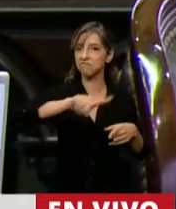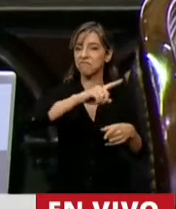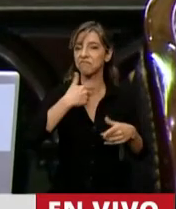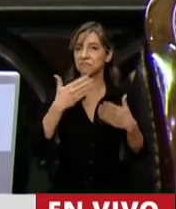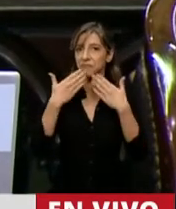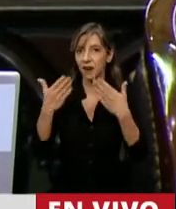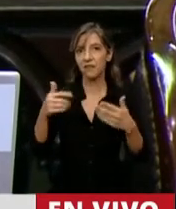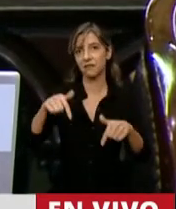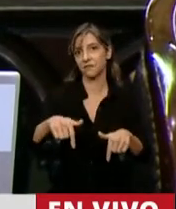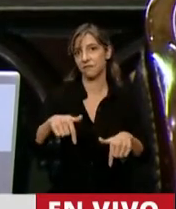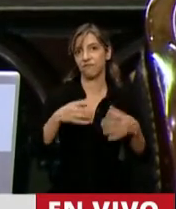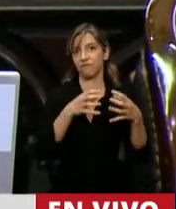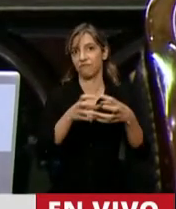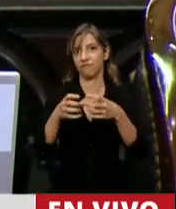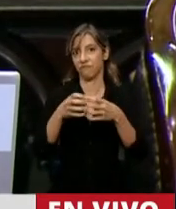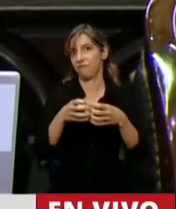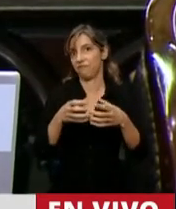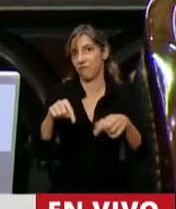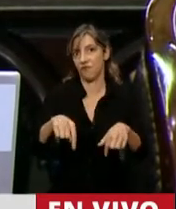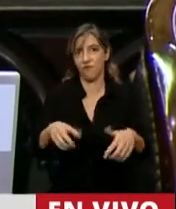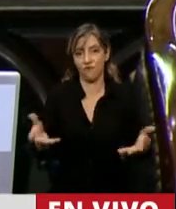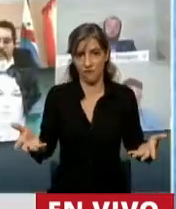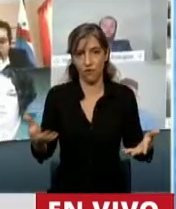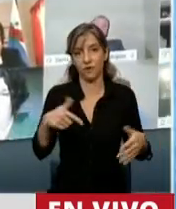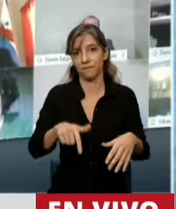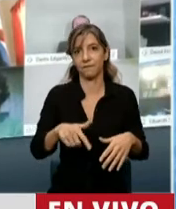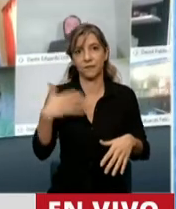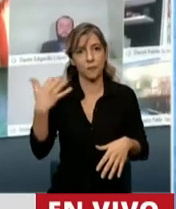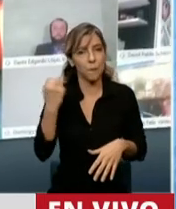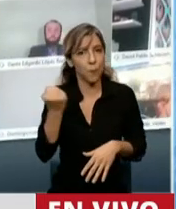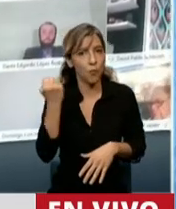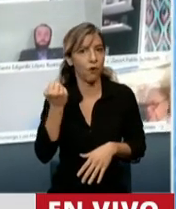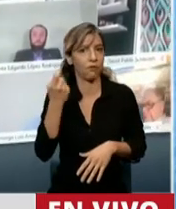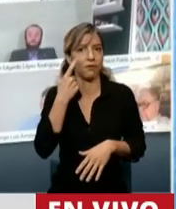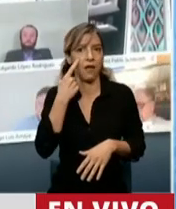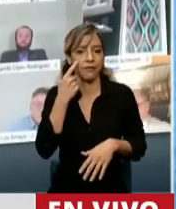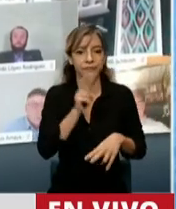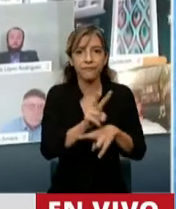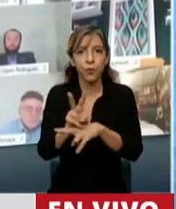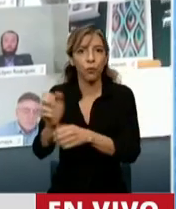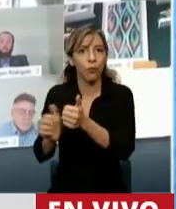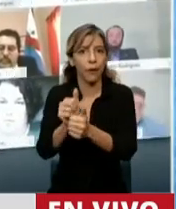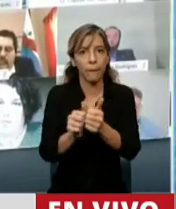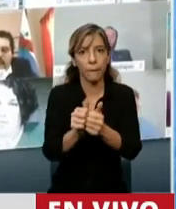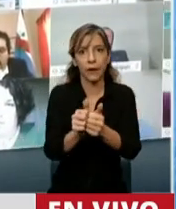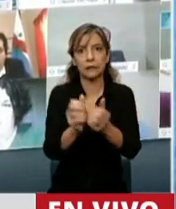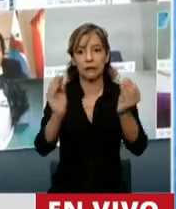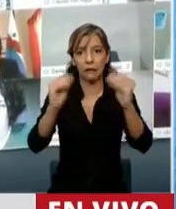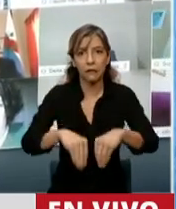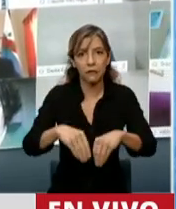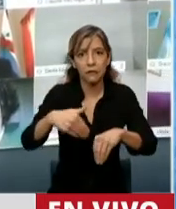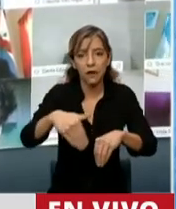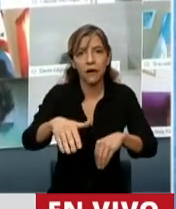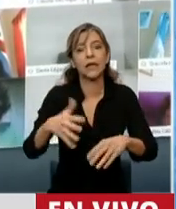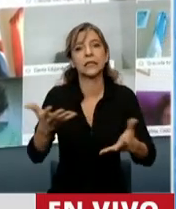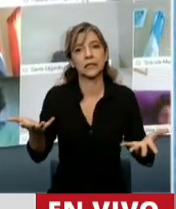tema en tratamiento, que es la modificación de la ley de quiebras. Entendimos que era el complemento de la ley de moratoria que